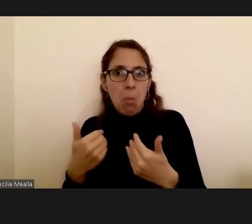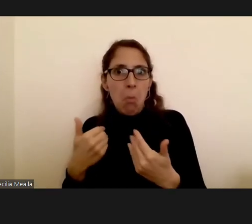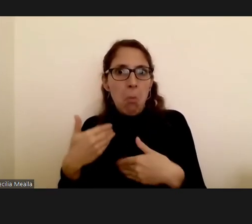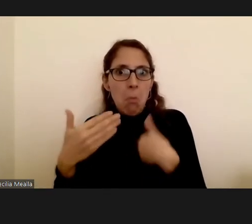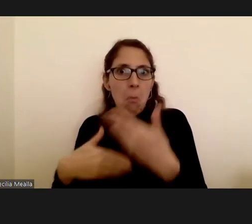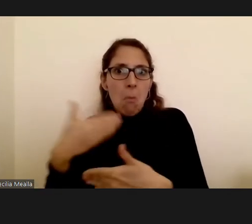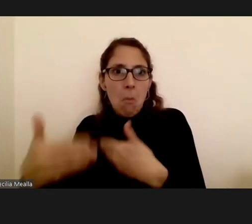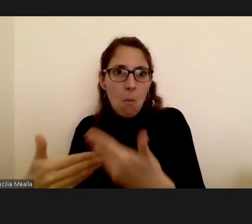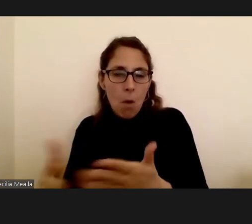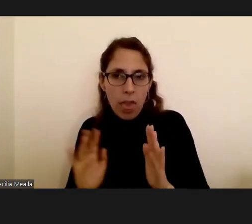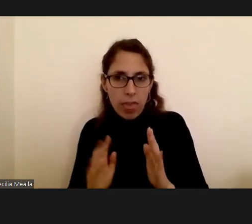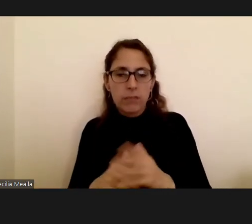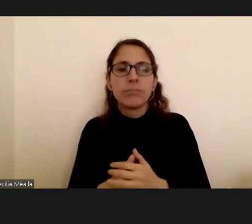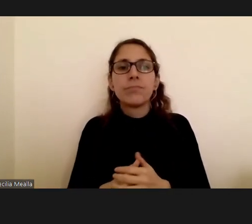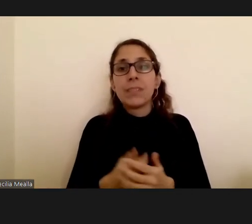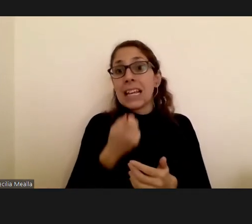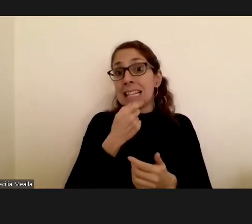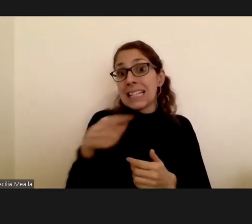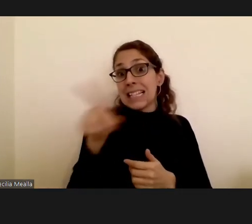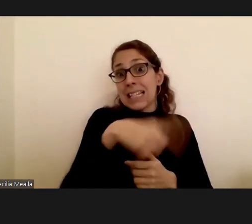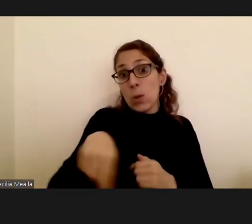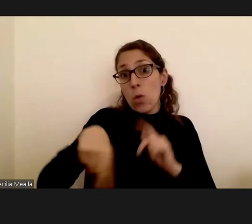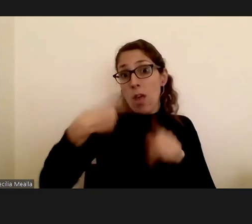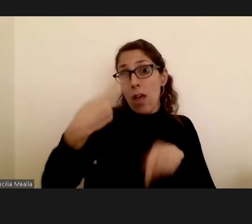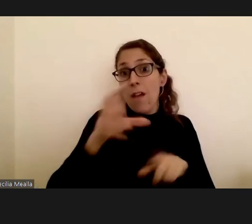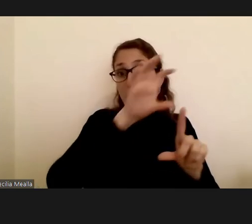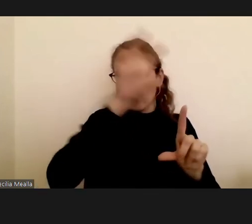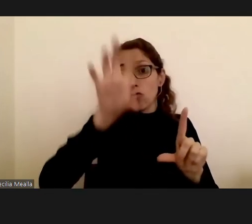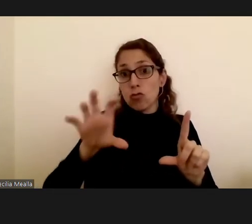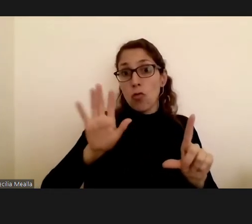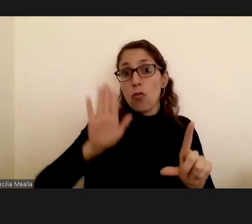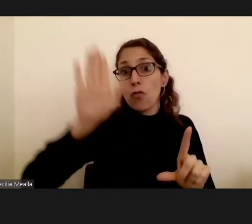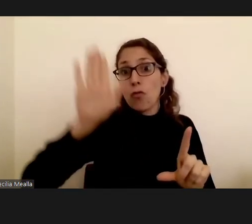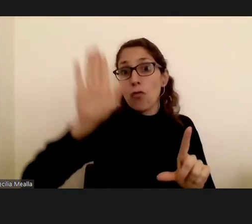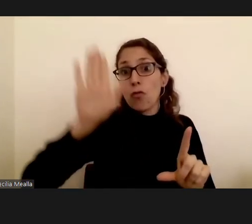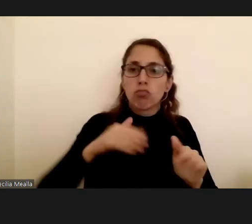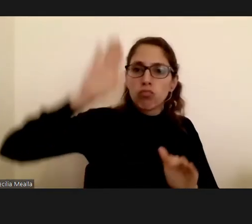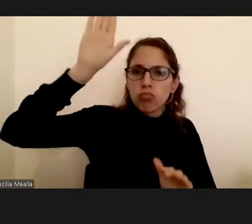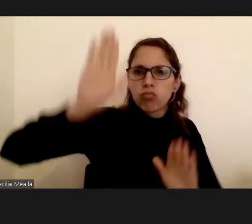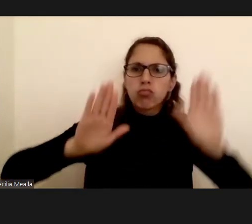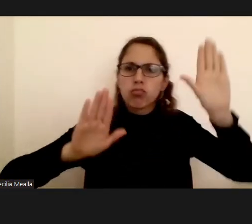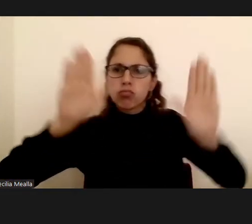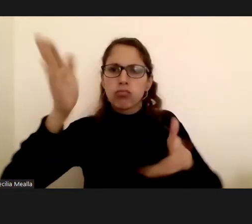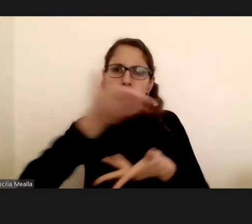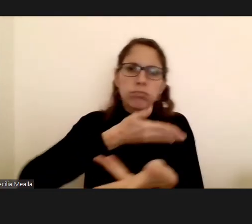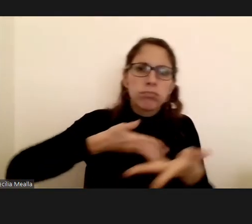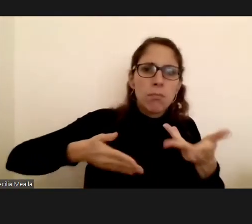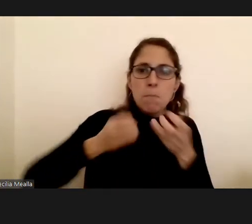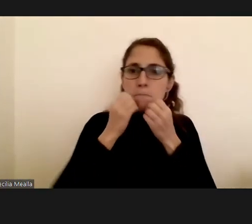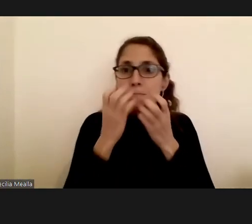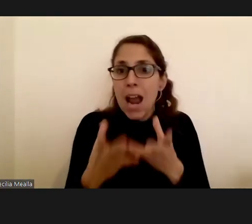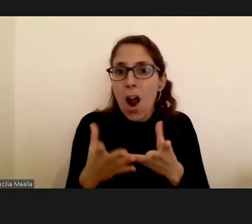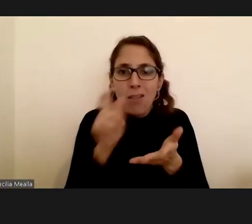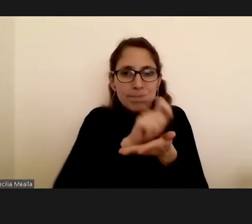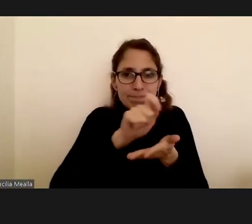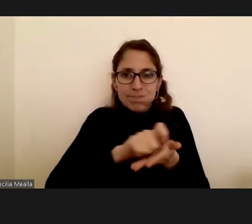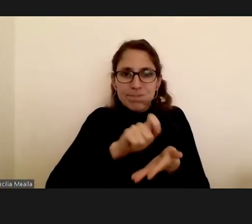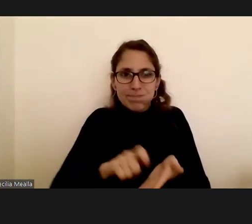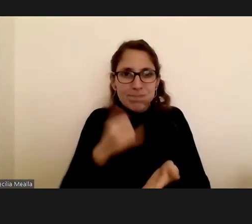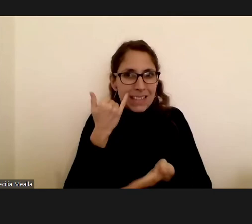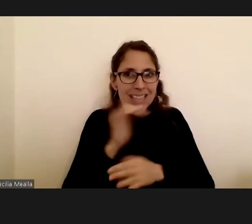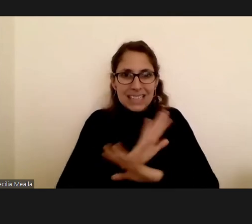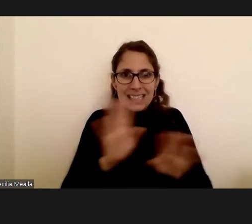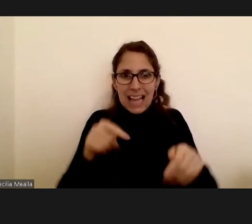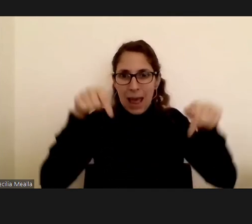más, ¿sí? Si participan un poco más. Tienen que participar un poquito más, entonces tienen la guía resuelta. Aprovechan este momento,